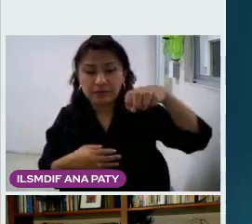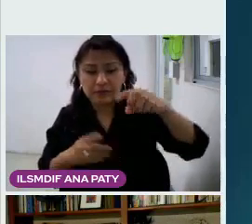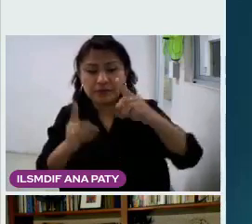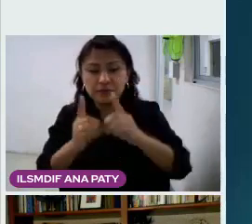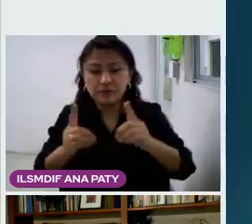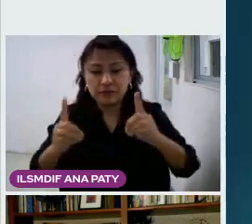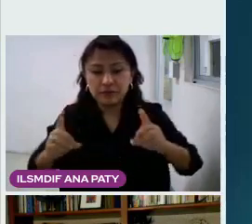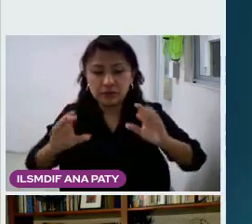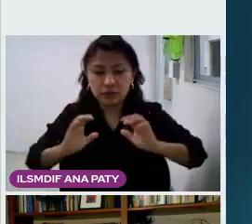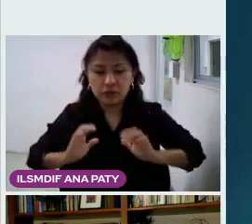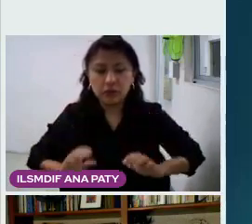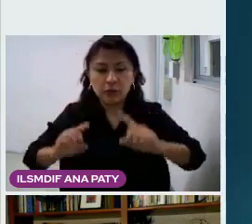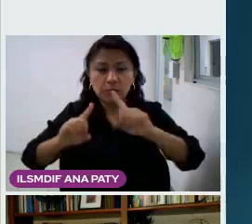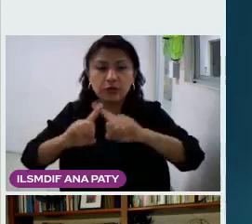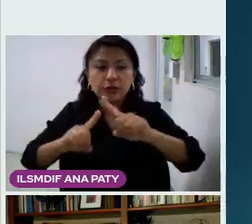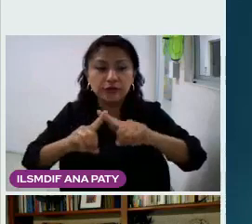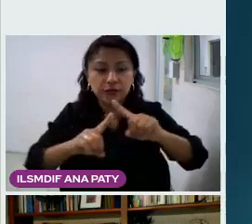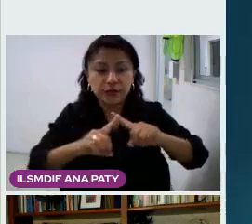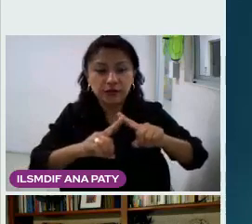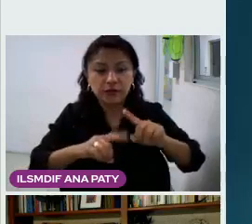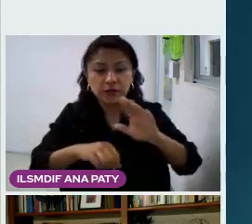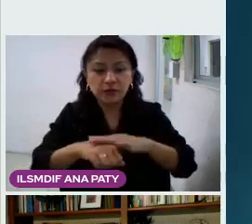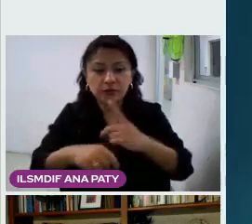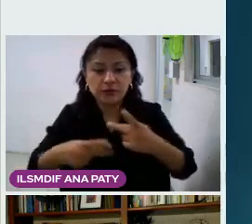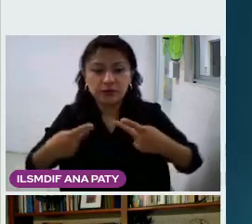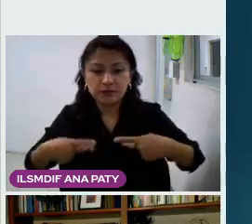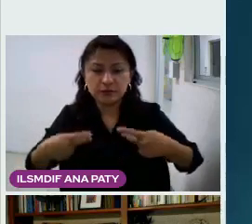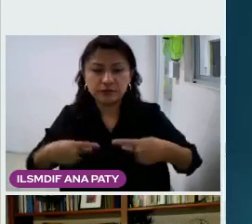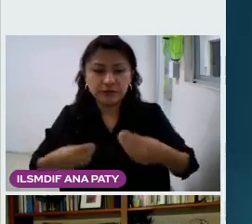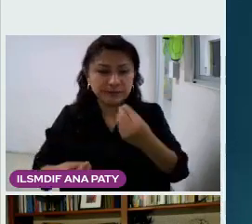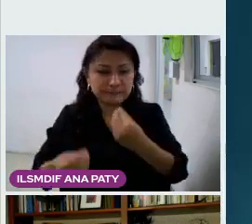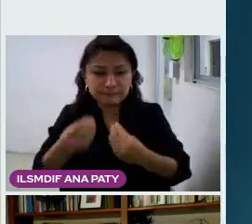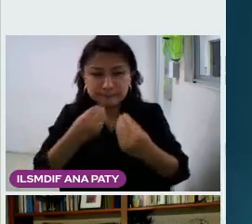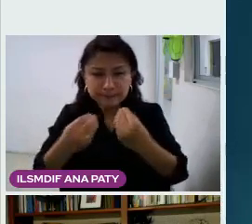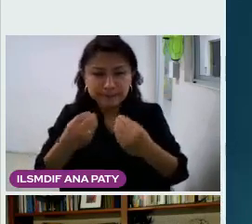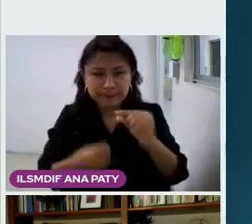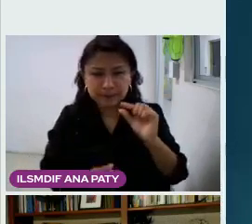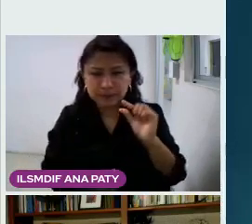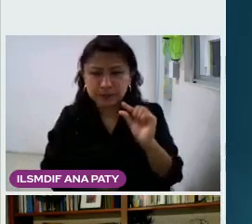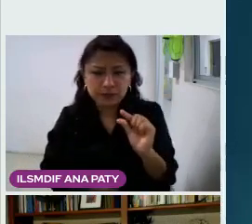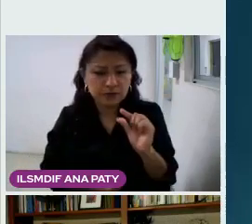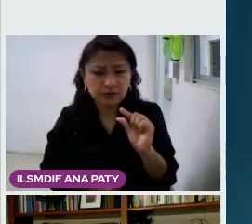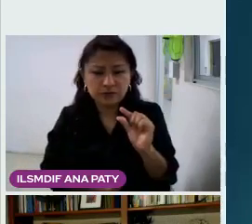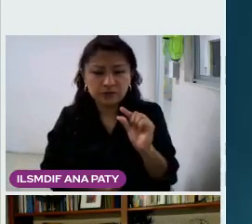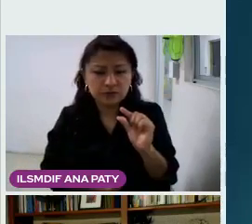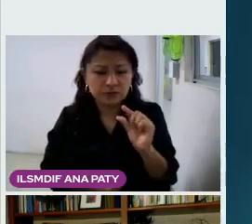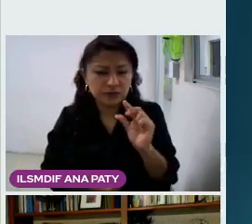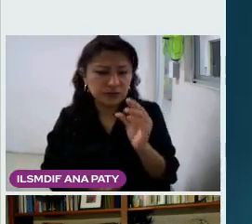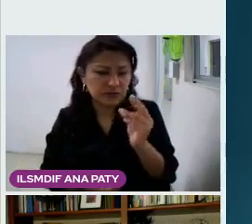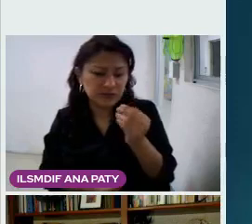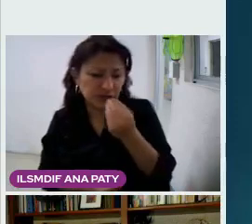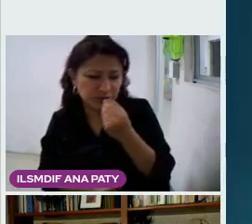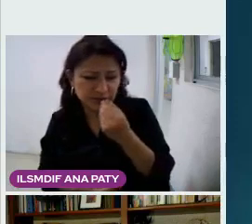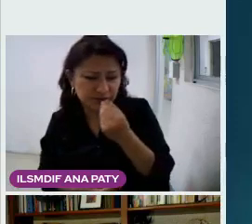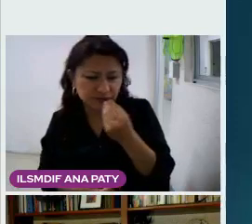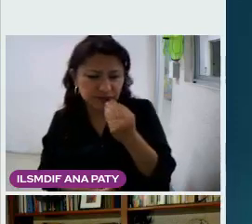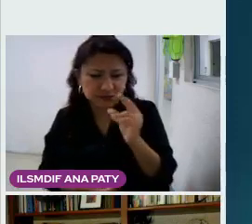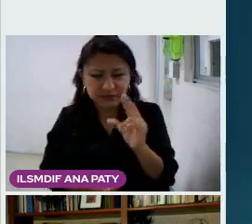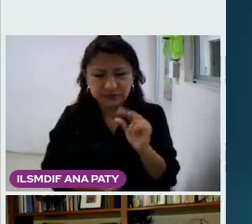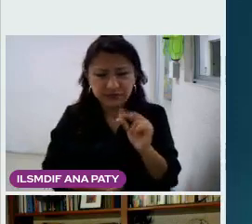los hombres, que son centrales en una comunidad. Y entonces nos encontramos con que hay en nuestra